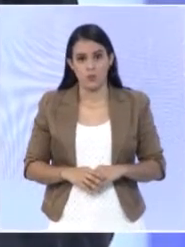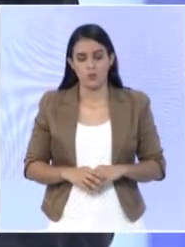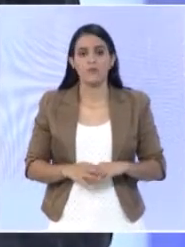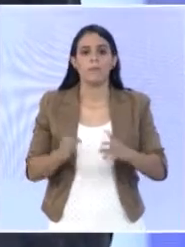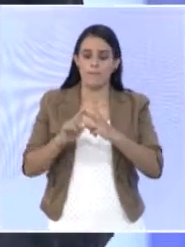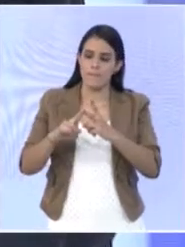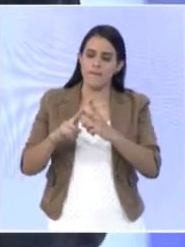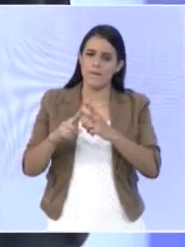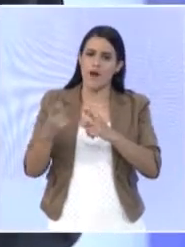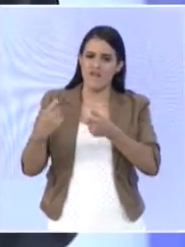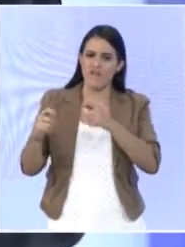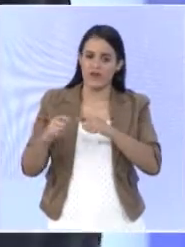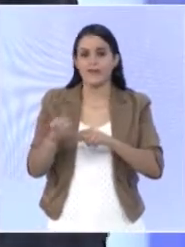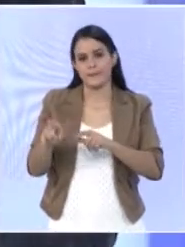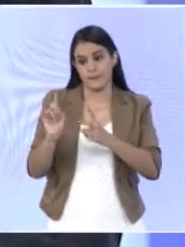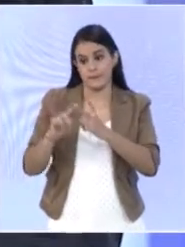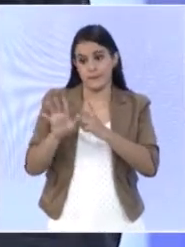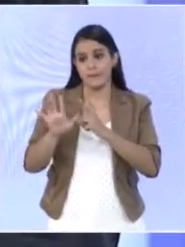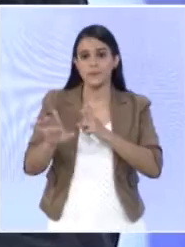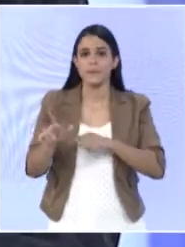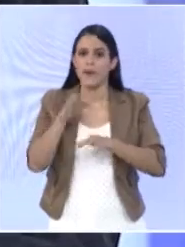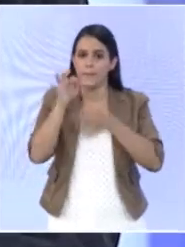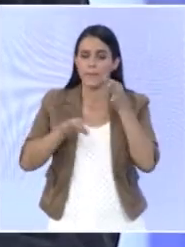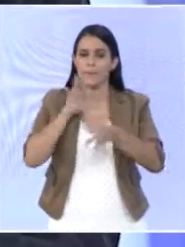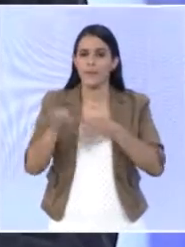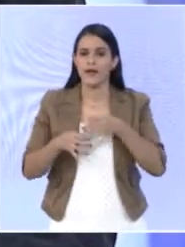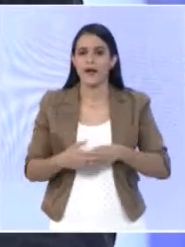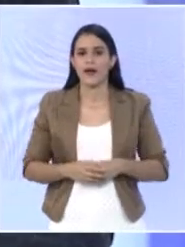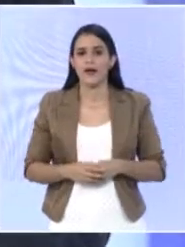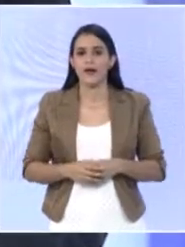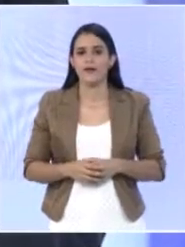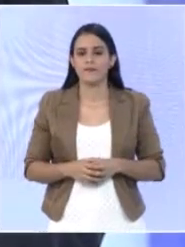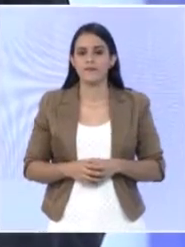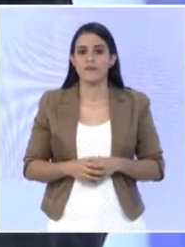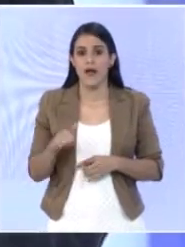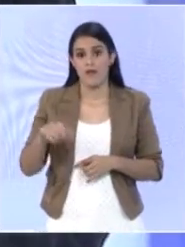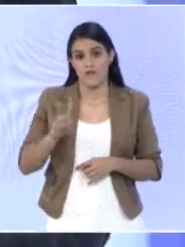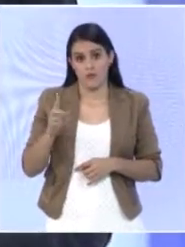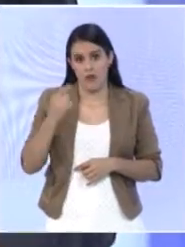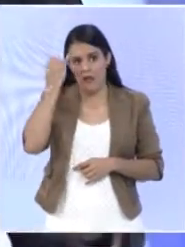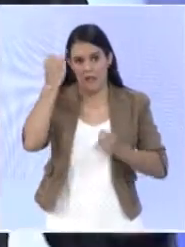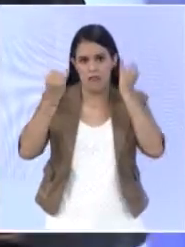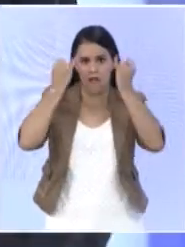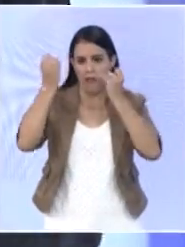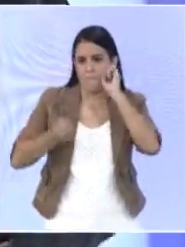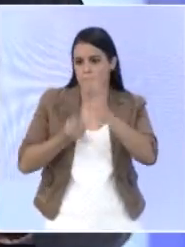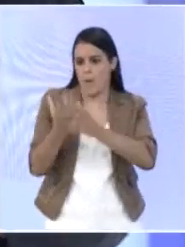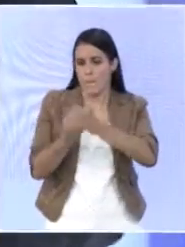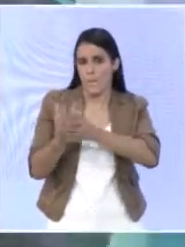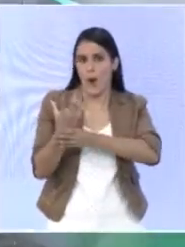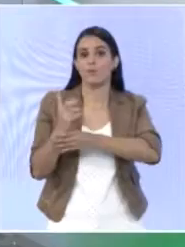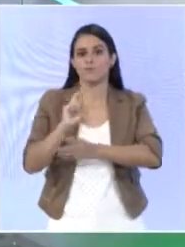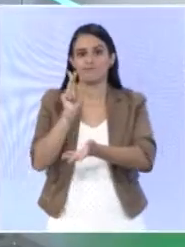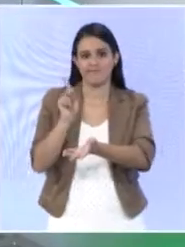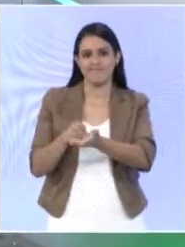en el mercado me cobraremos los otros bueno fíjense que ha habido acá varias iniciativas en venezuela en relación a eso y algunas de ellas he participado